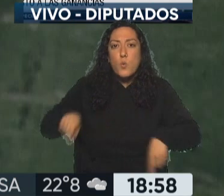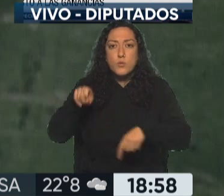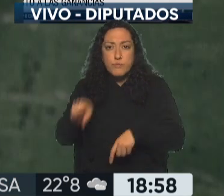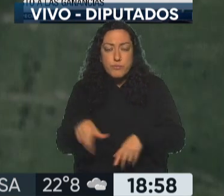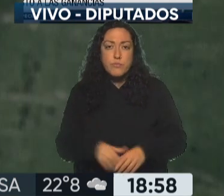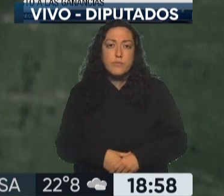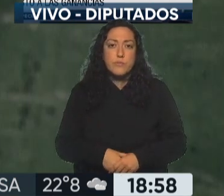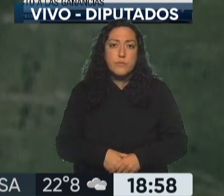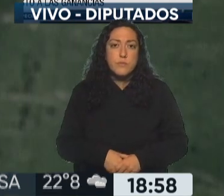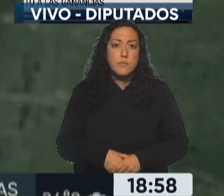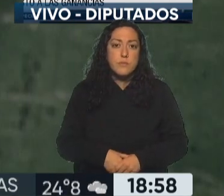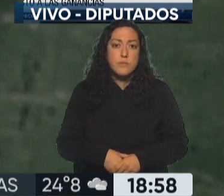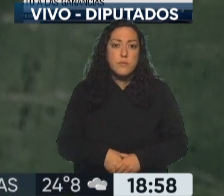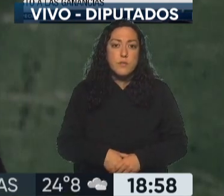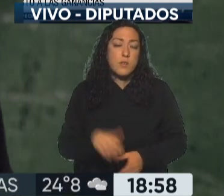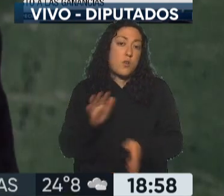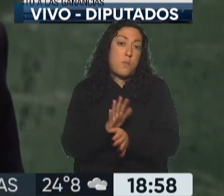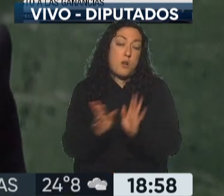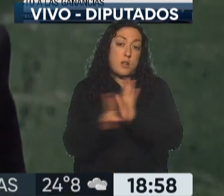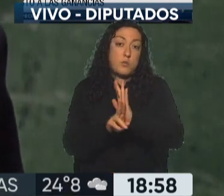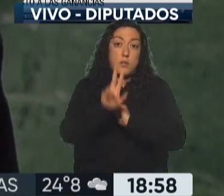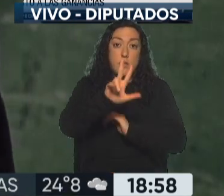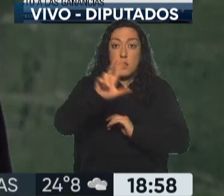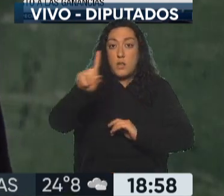disputa, contradiciendo así la resolución